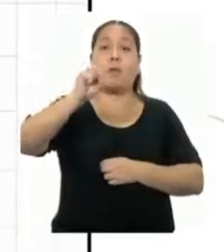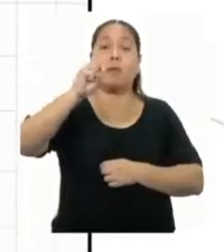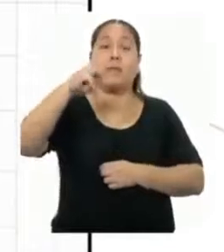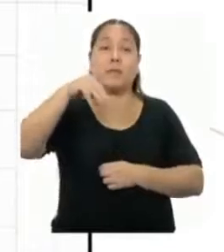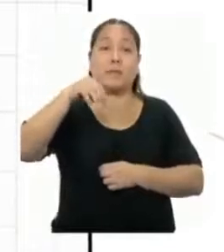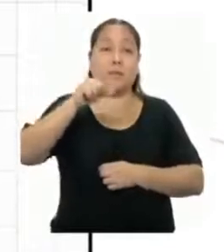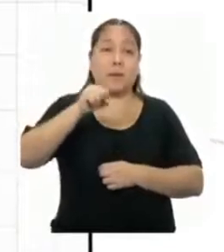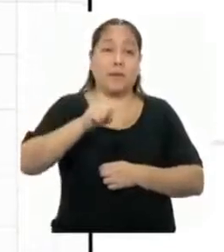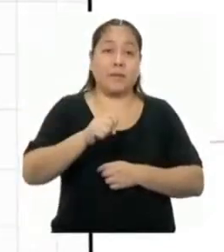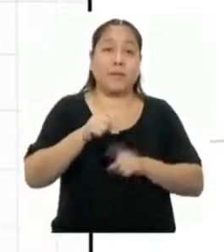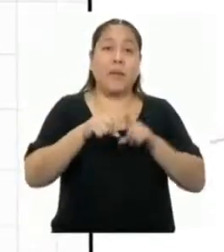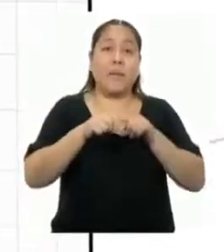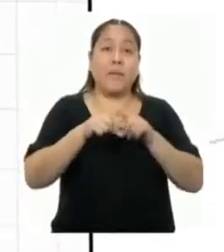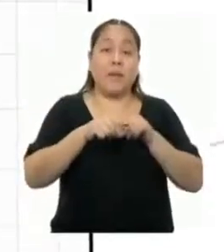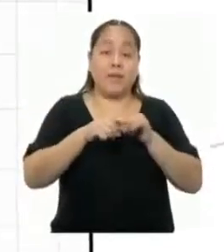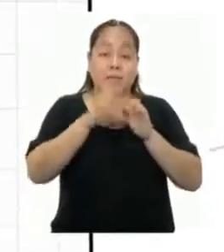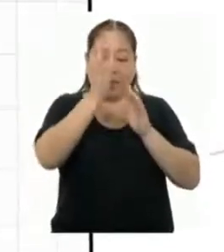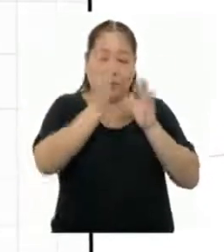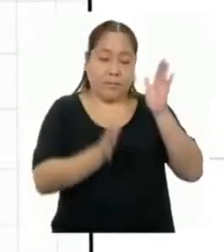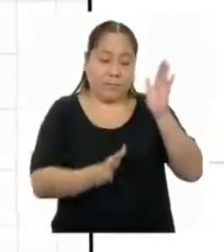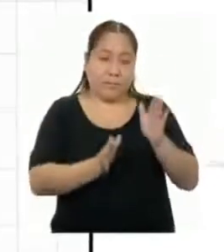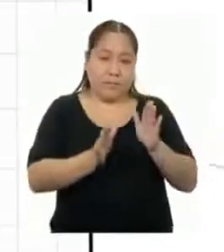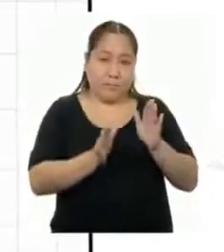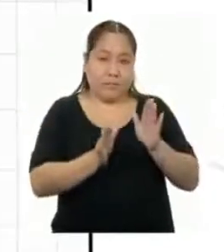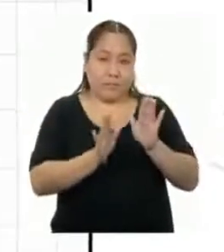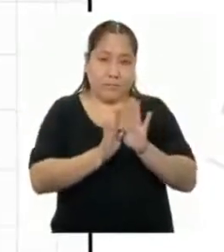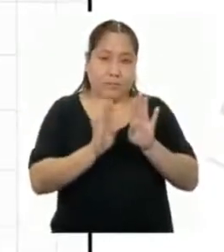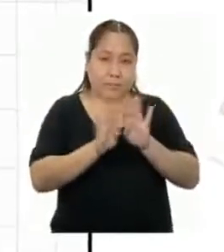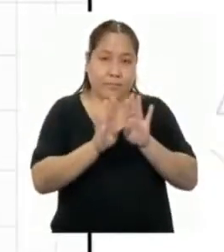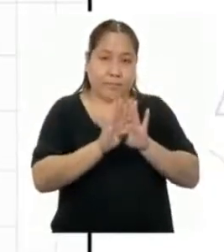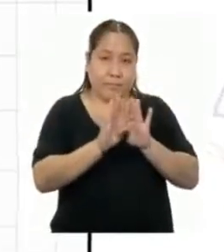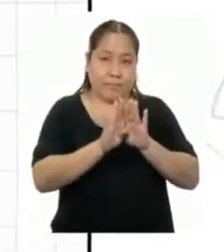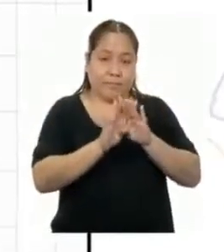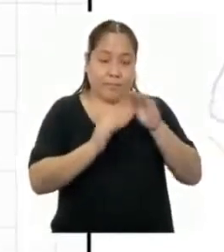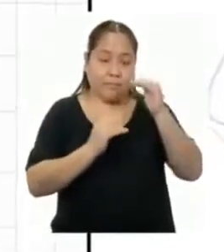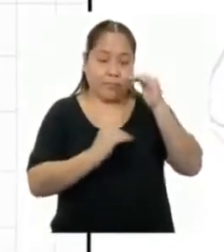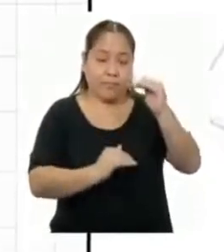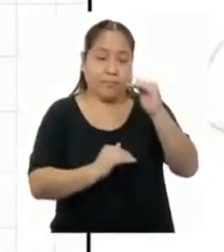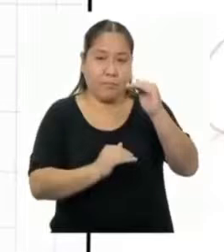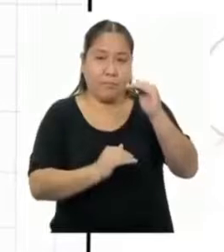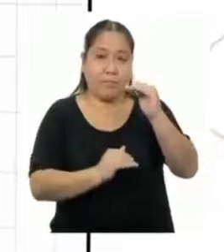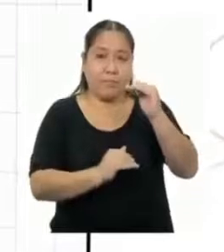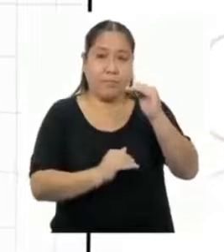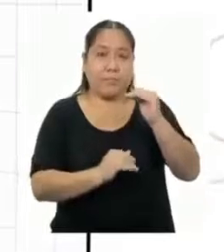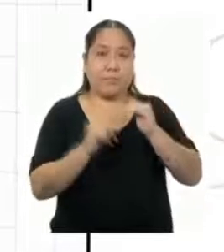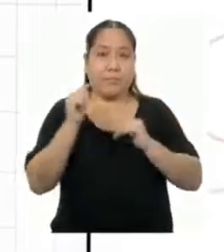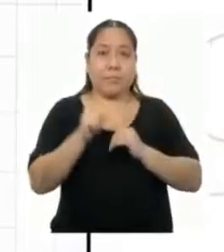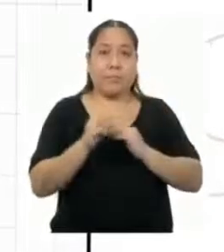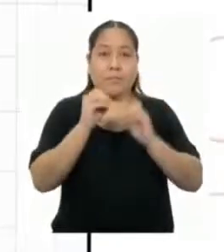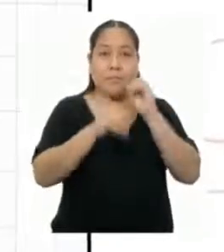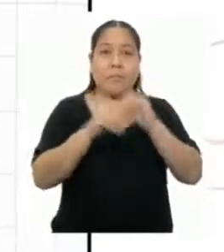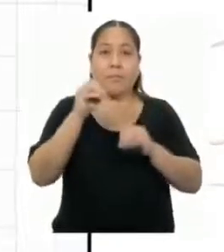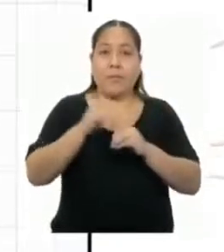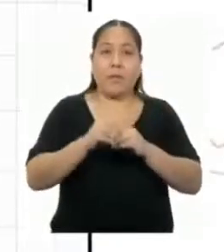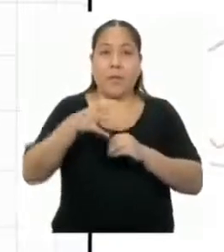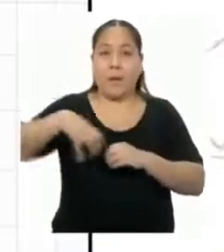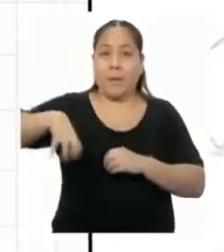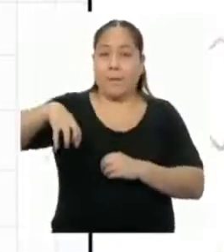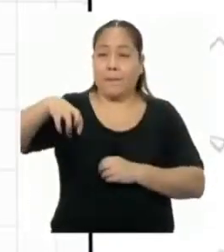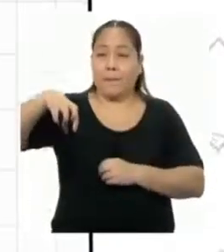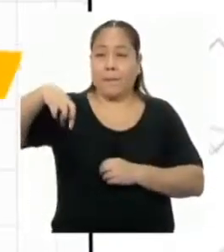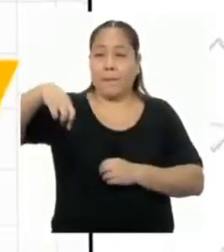la inclinación de su arista lateral con respecto al plano de su base, se clasifica como